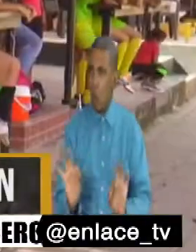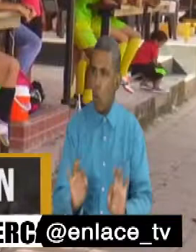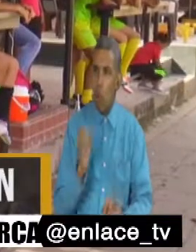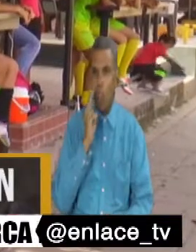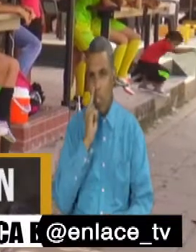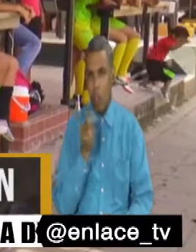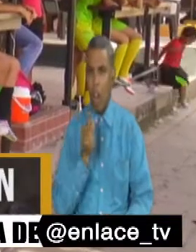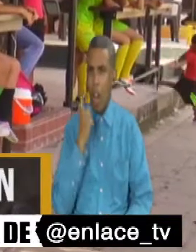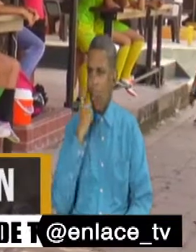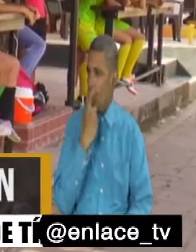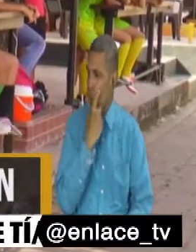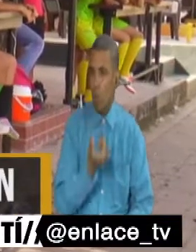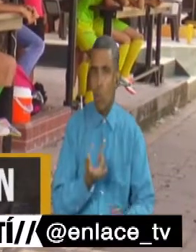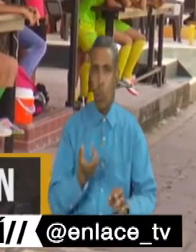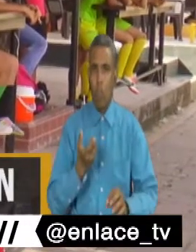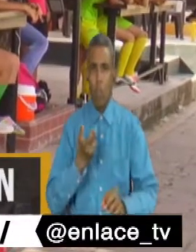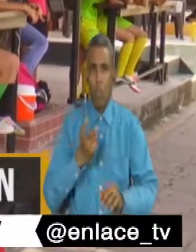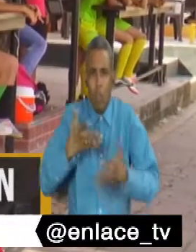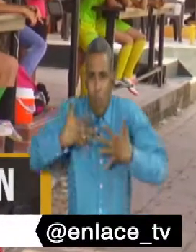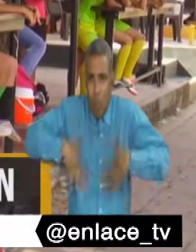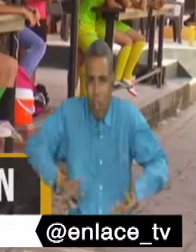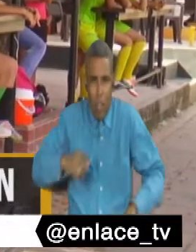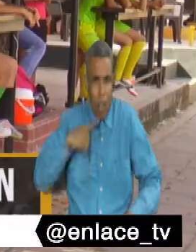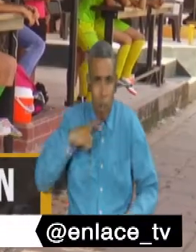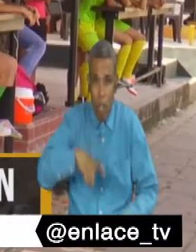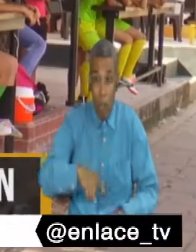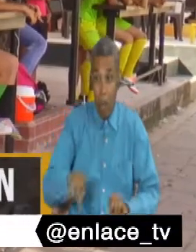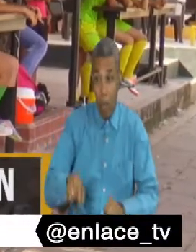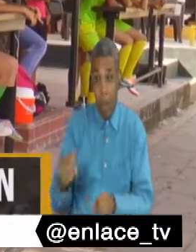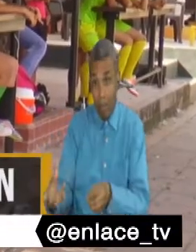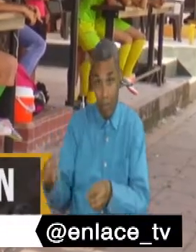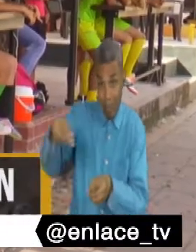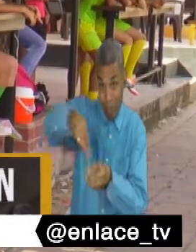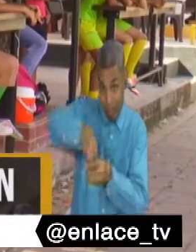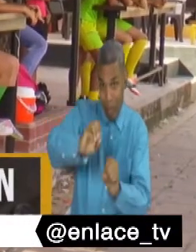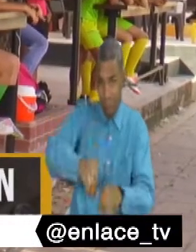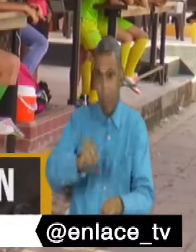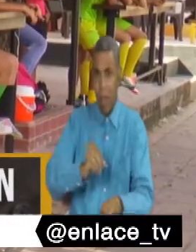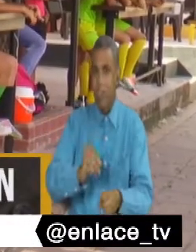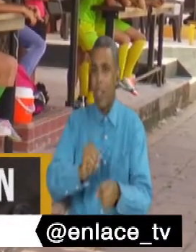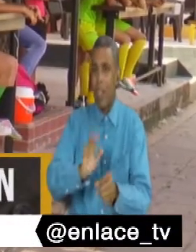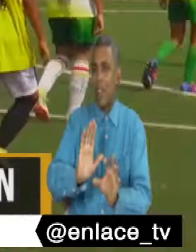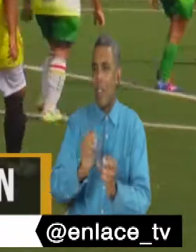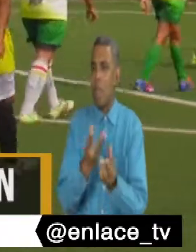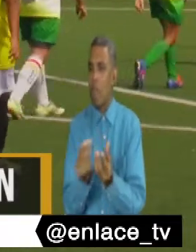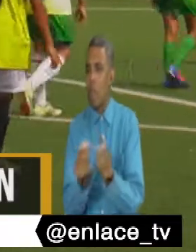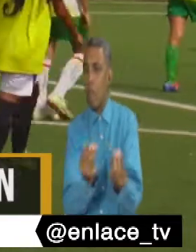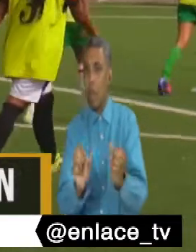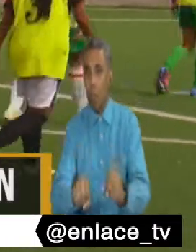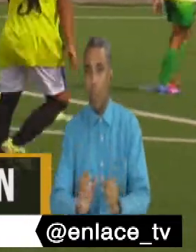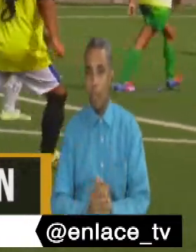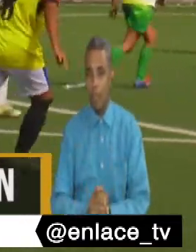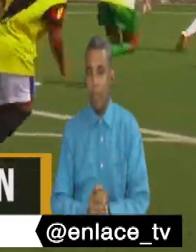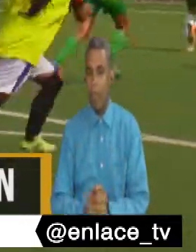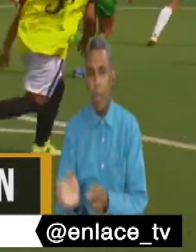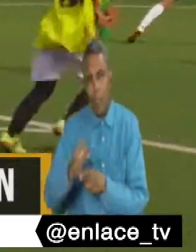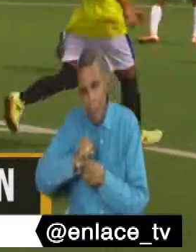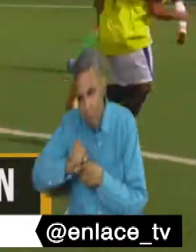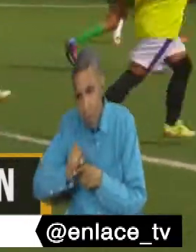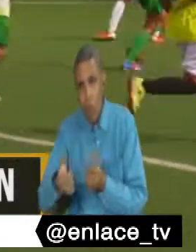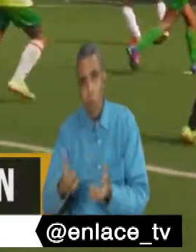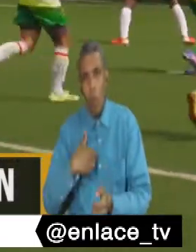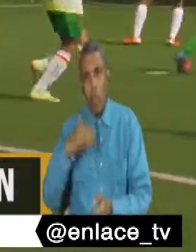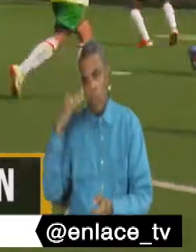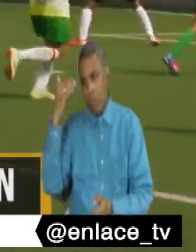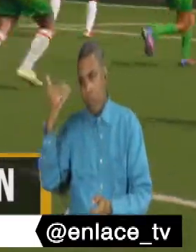amplio, y así que no estamos valiendo mucho de la parte de los colegios, de la parte educativa. Esta preparación se da con miras a los